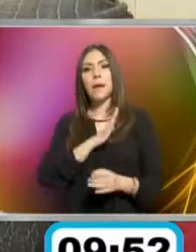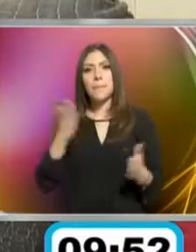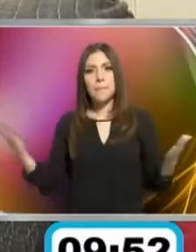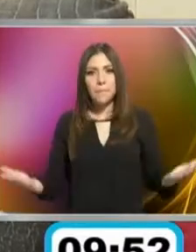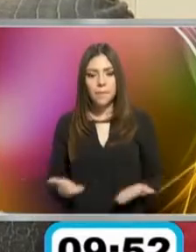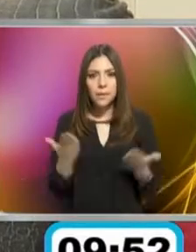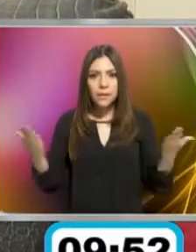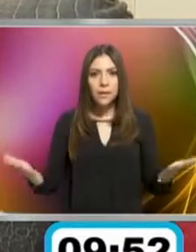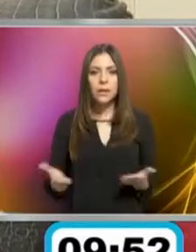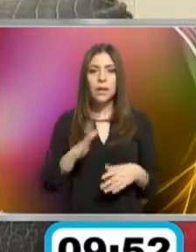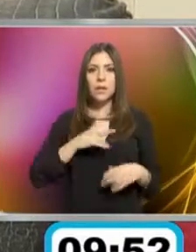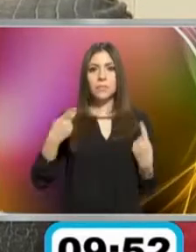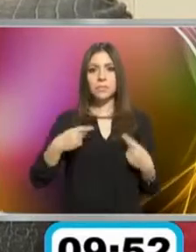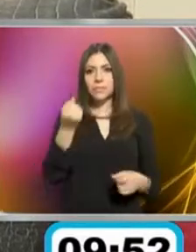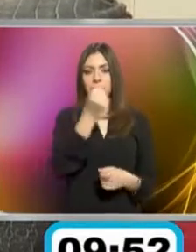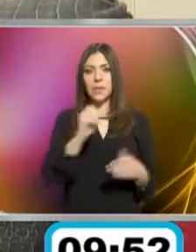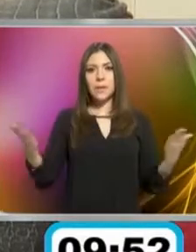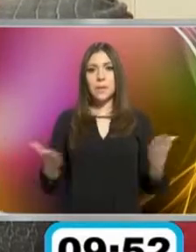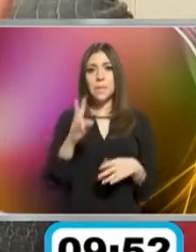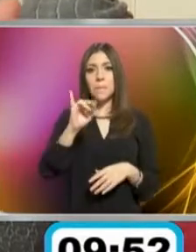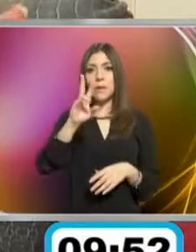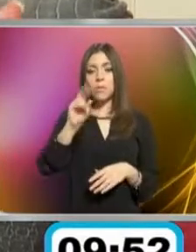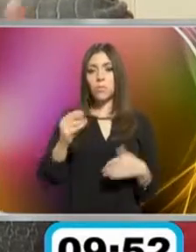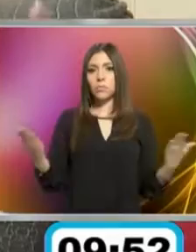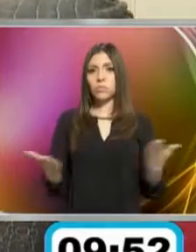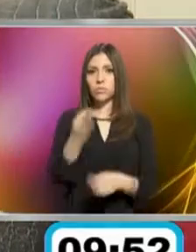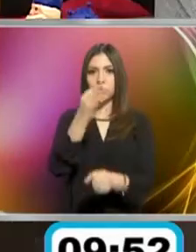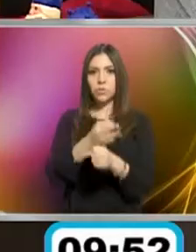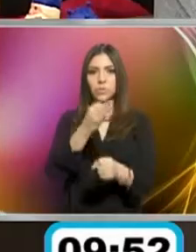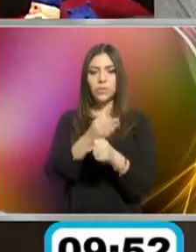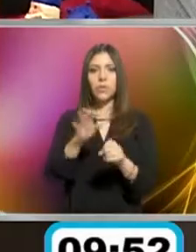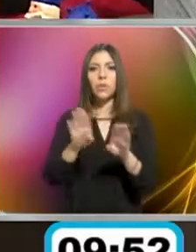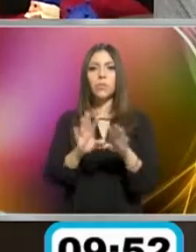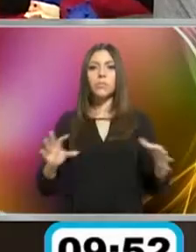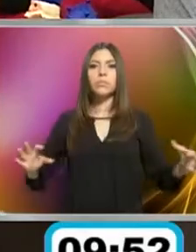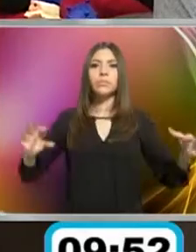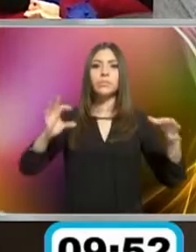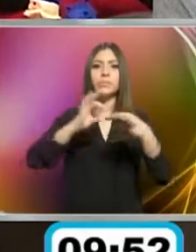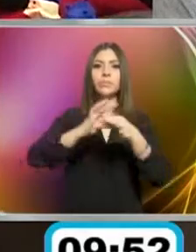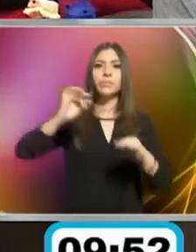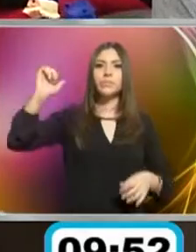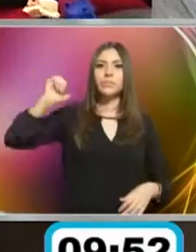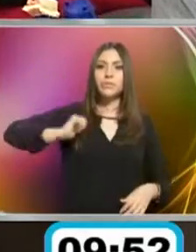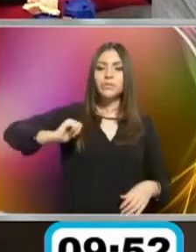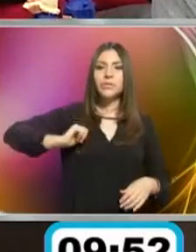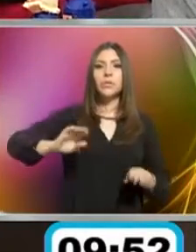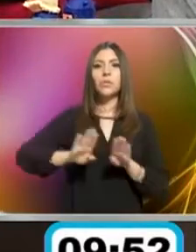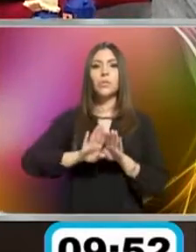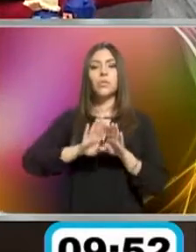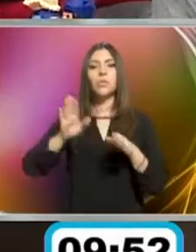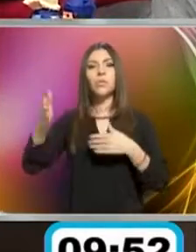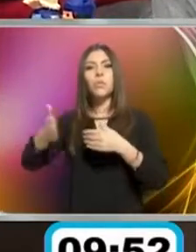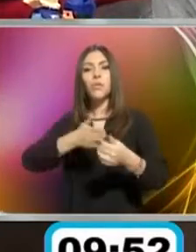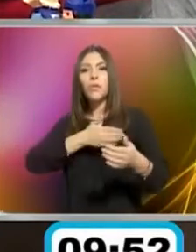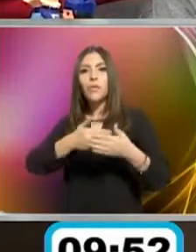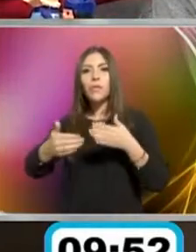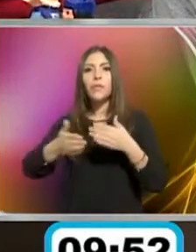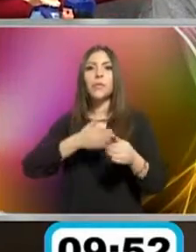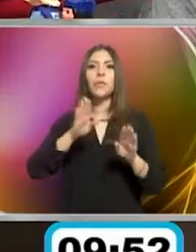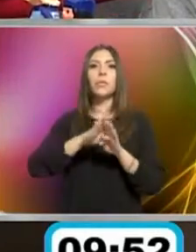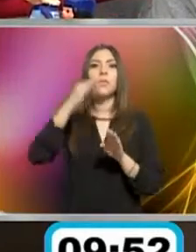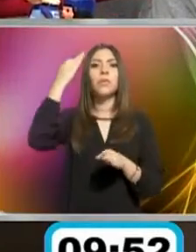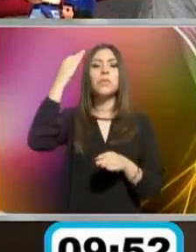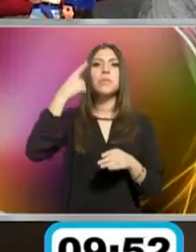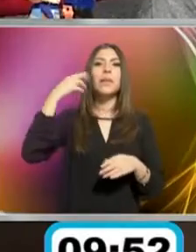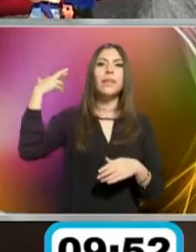Tenemos bailarines en vivo que fusionan lo prehispánico con lo virreinal, lo moderno y